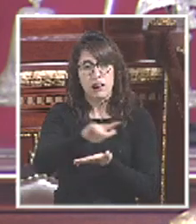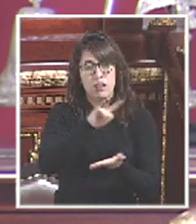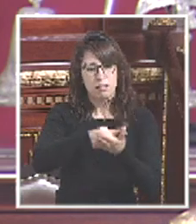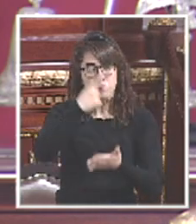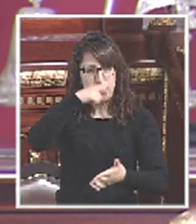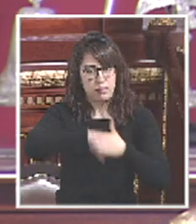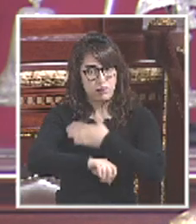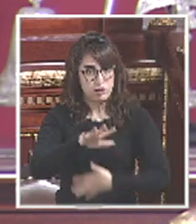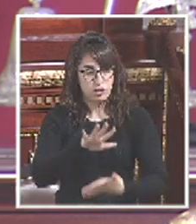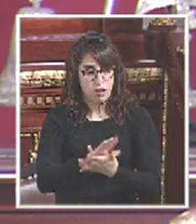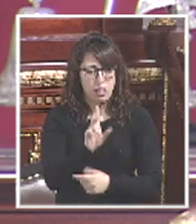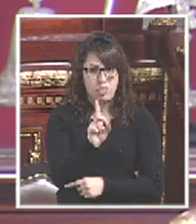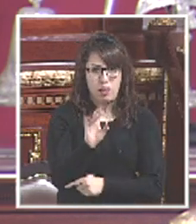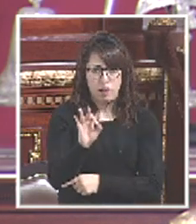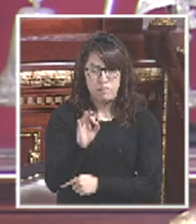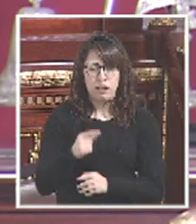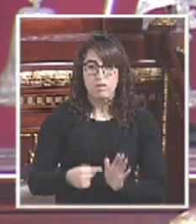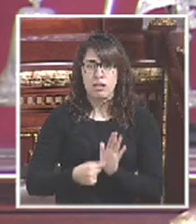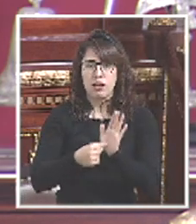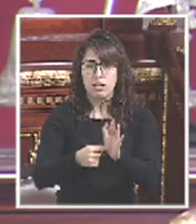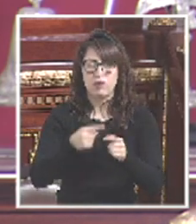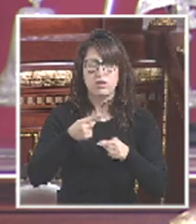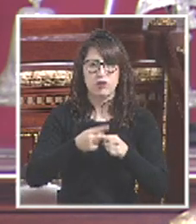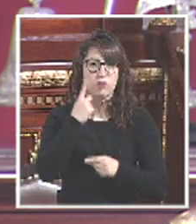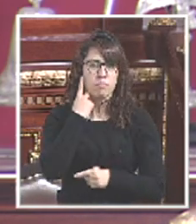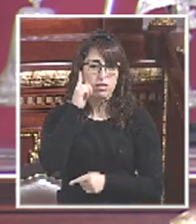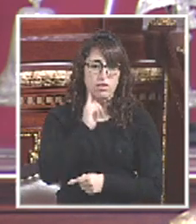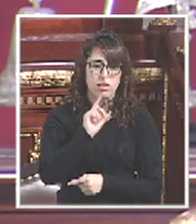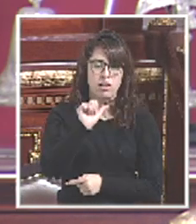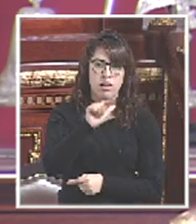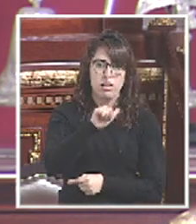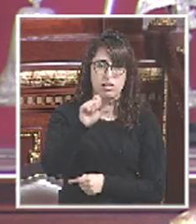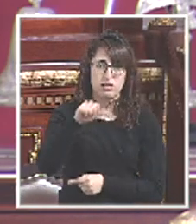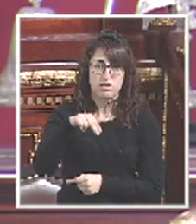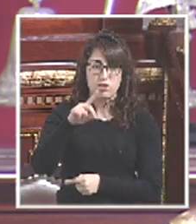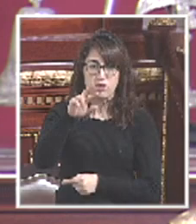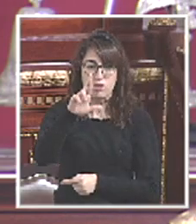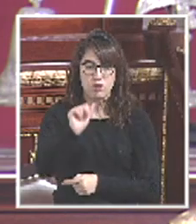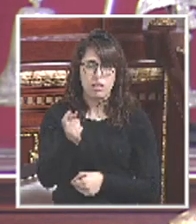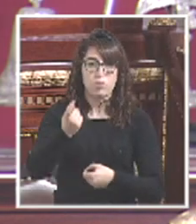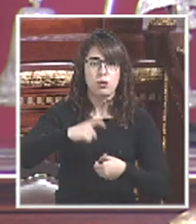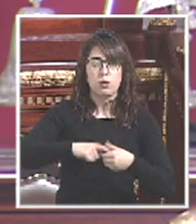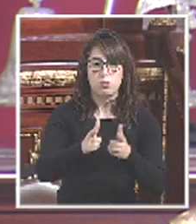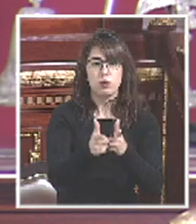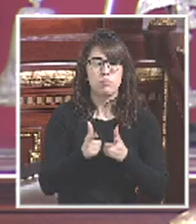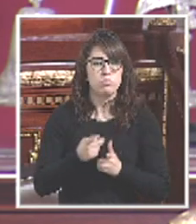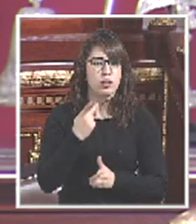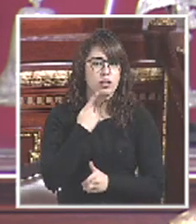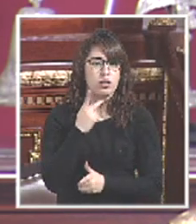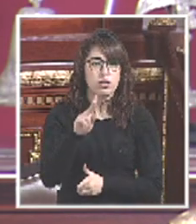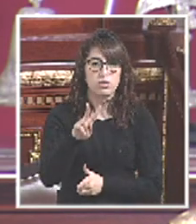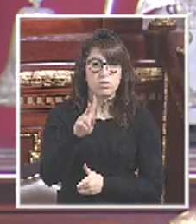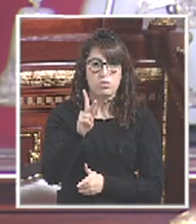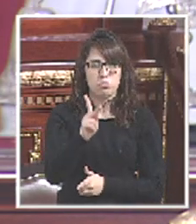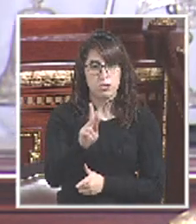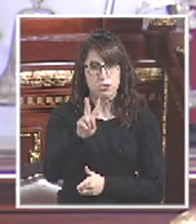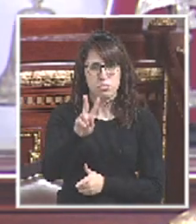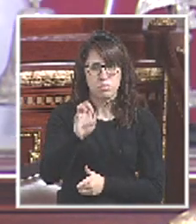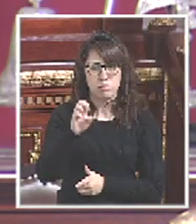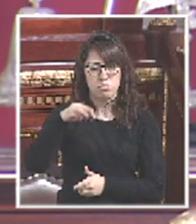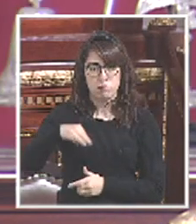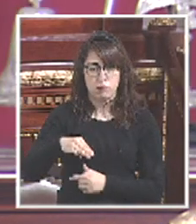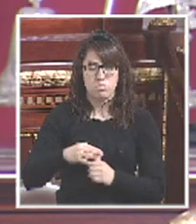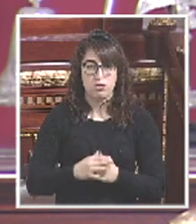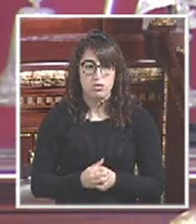Federal, suscrita por la diputada Alessandra Rojo de la Vega Pícolo, integrante del Grupo Parlamentario del Partido Verde Ecologista de